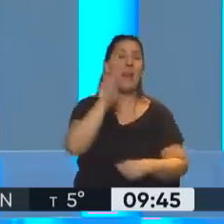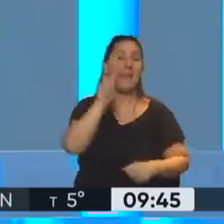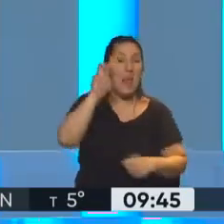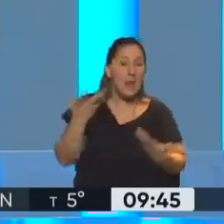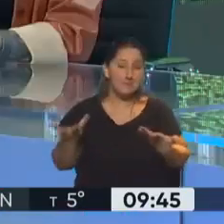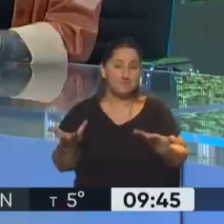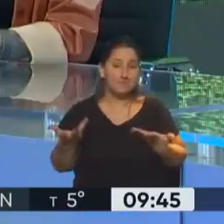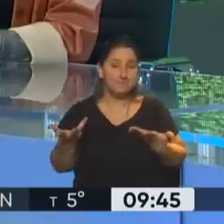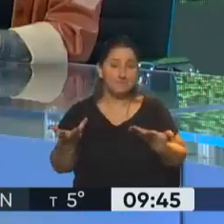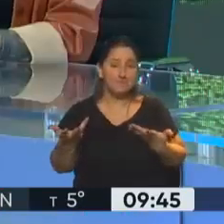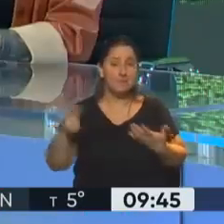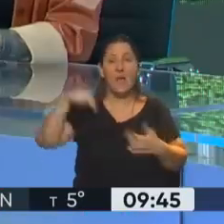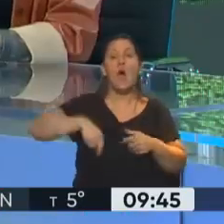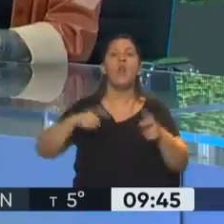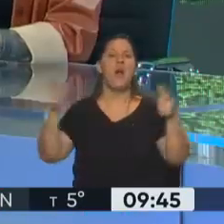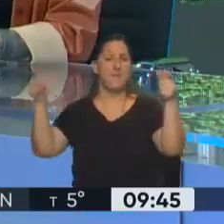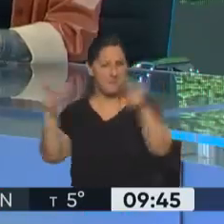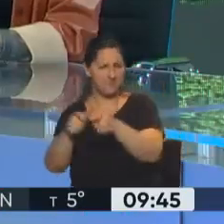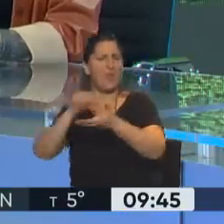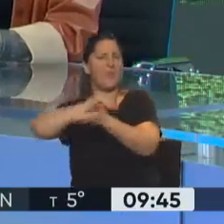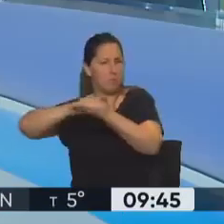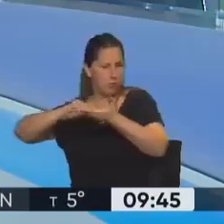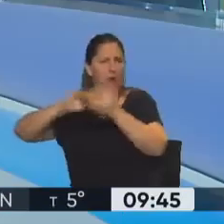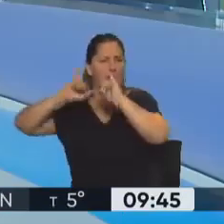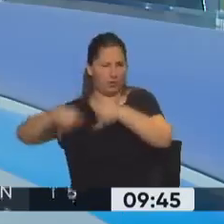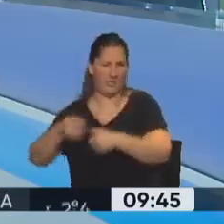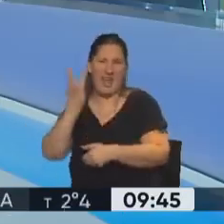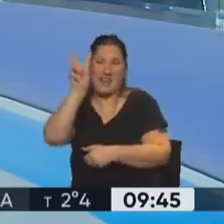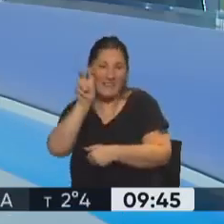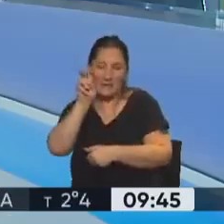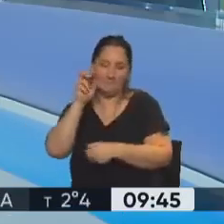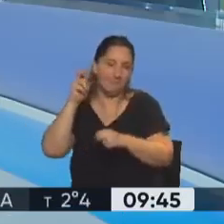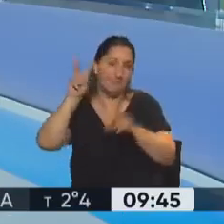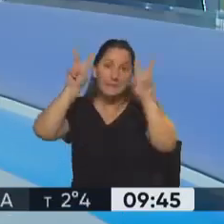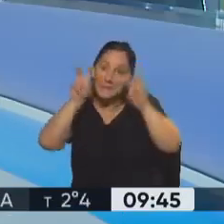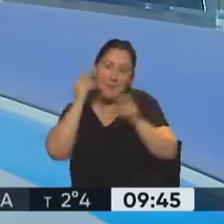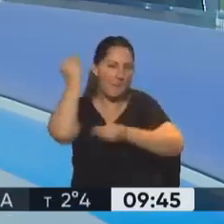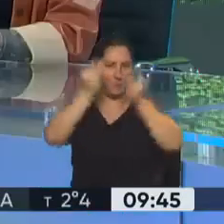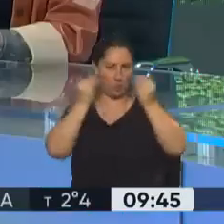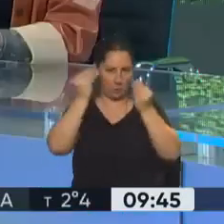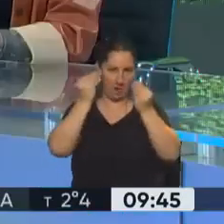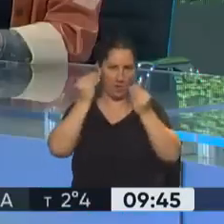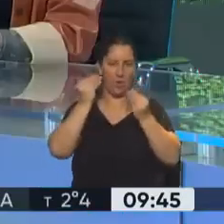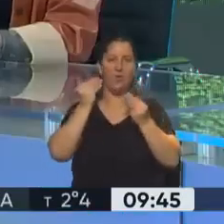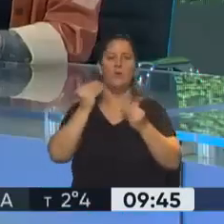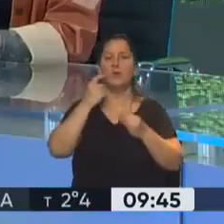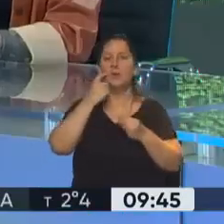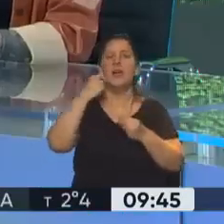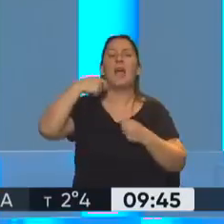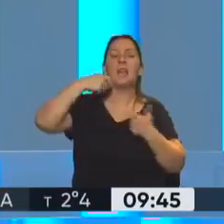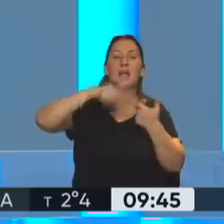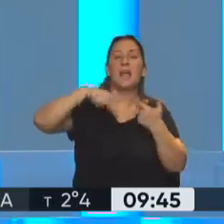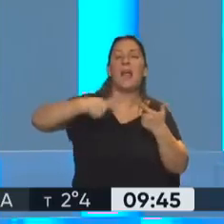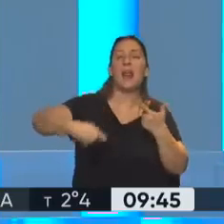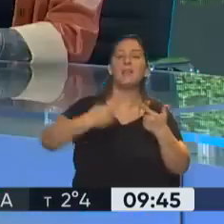están en cámara diputado diferentes alquileres temor preocupación general crédito suba